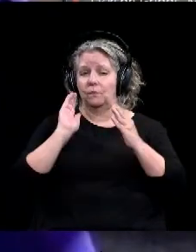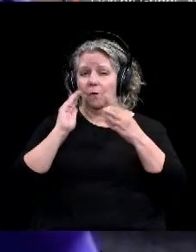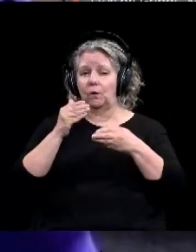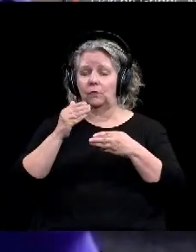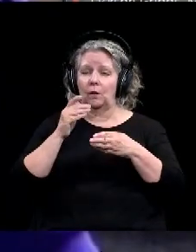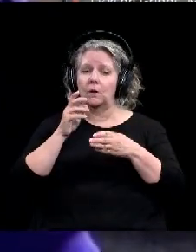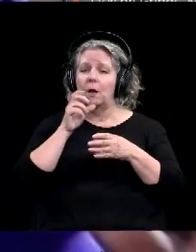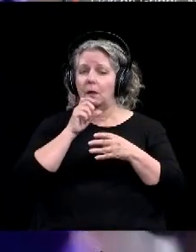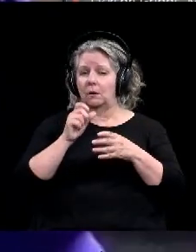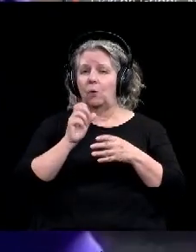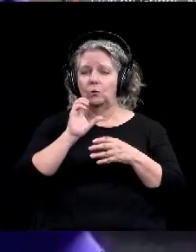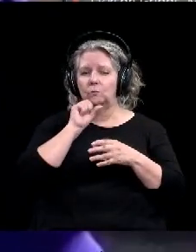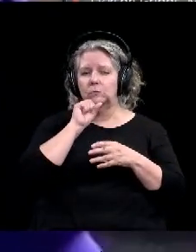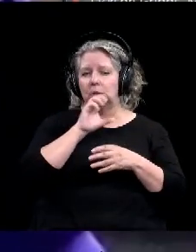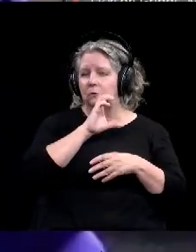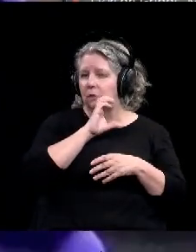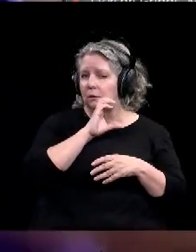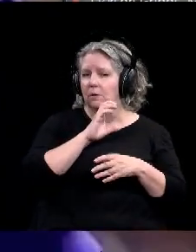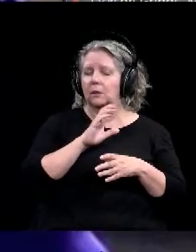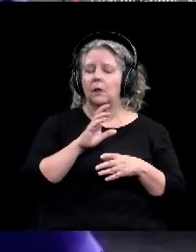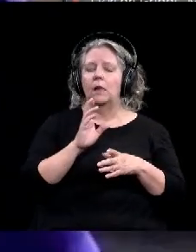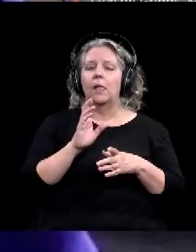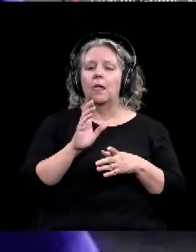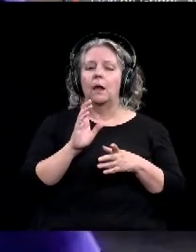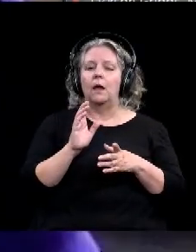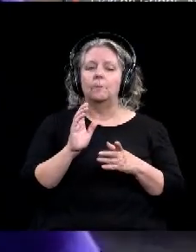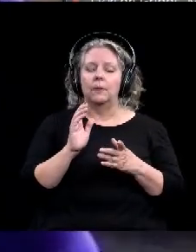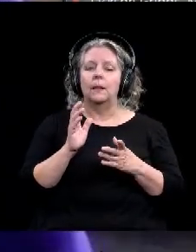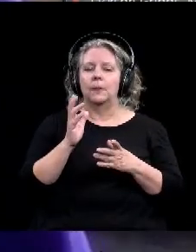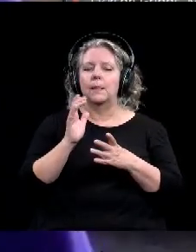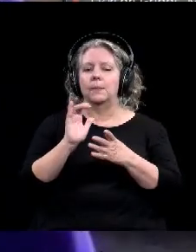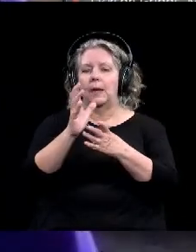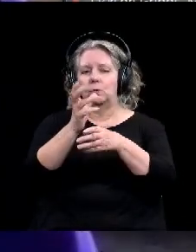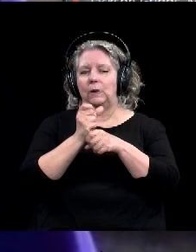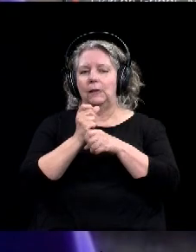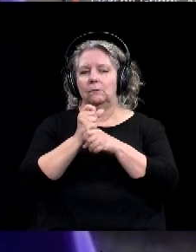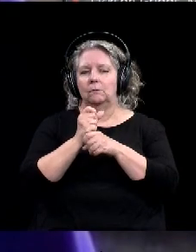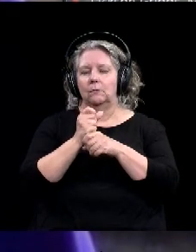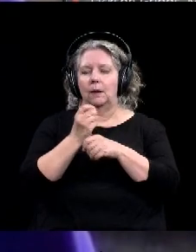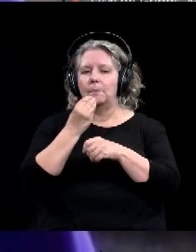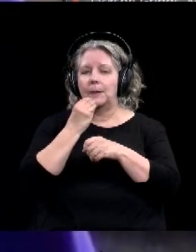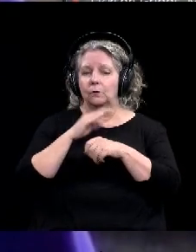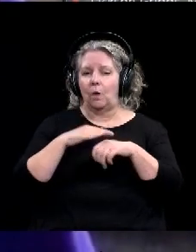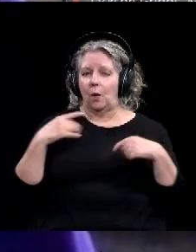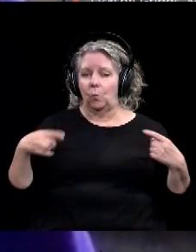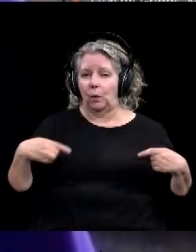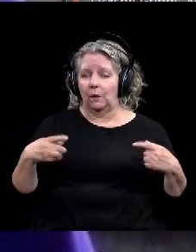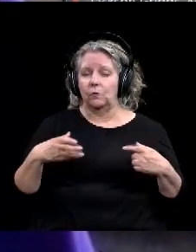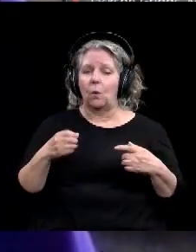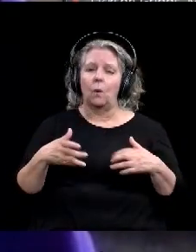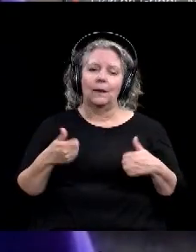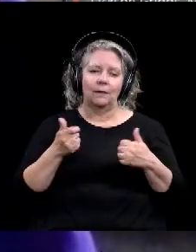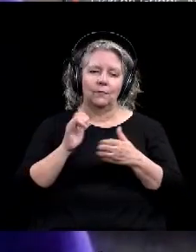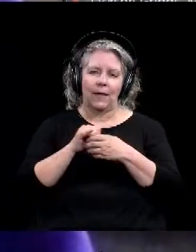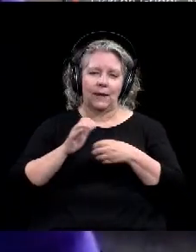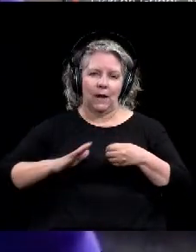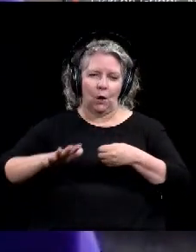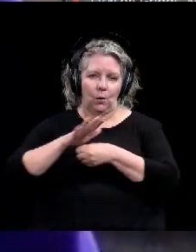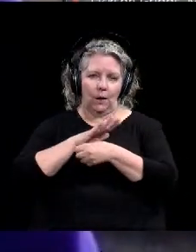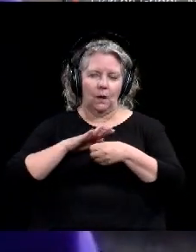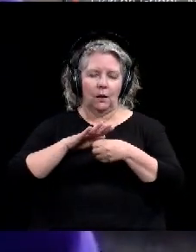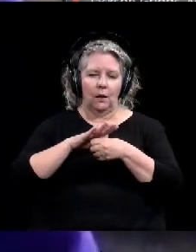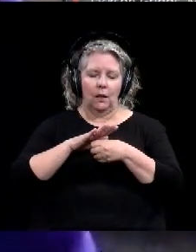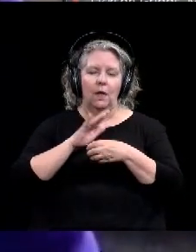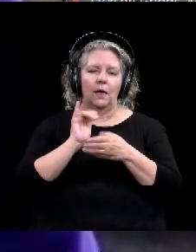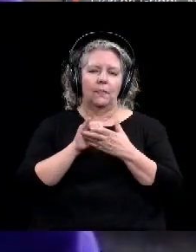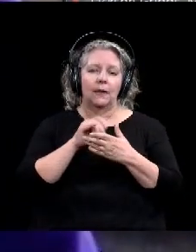15 mil 1500 farc vacunas que para las ancianas que están allí que viven en esa